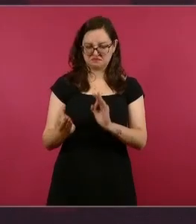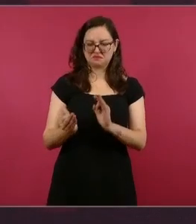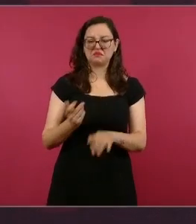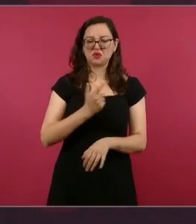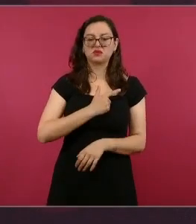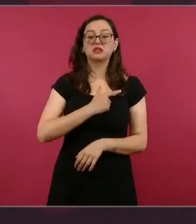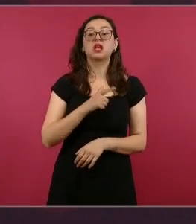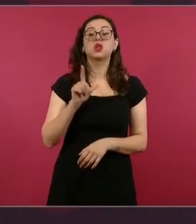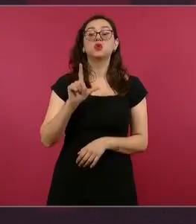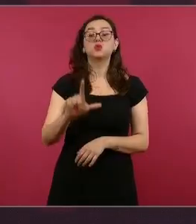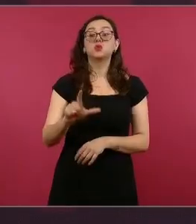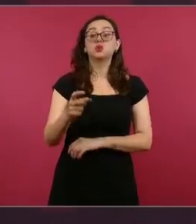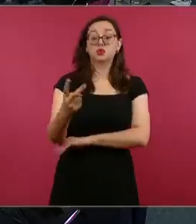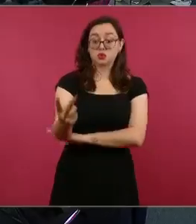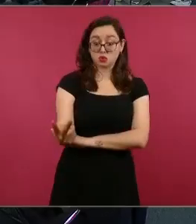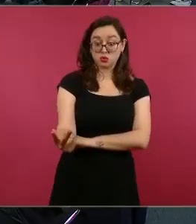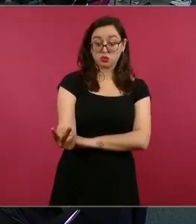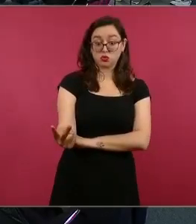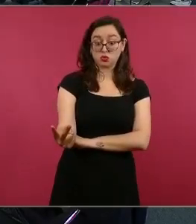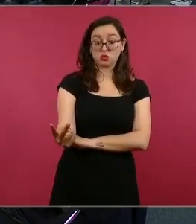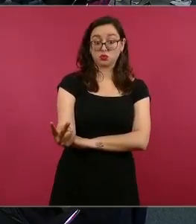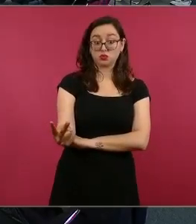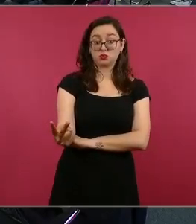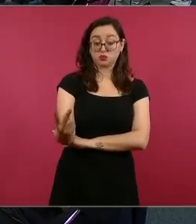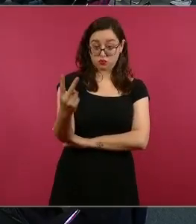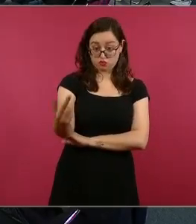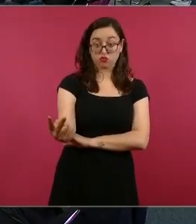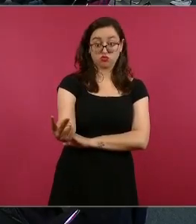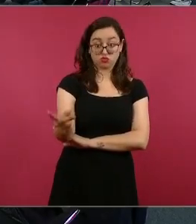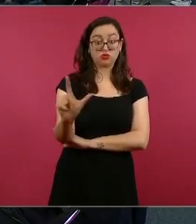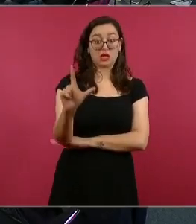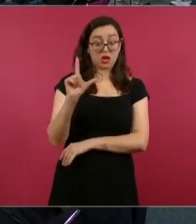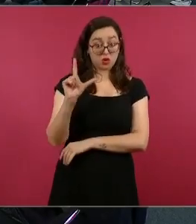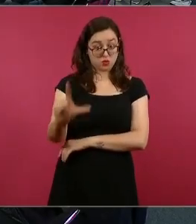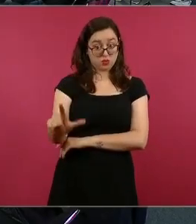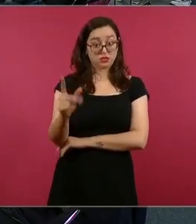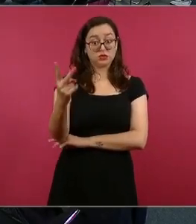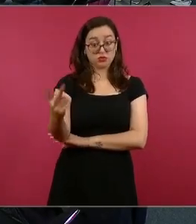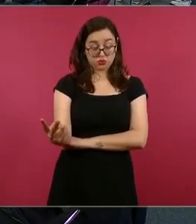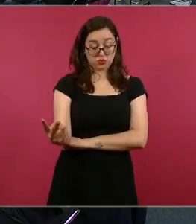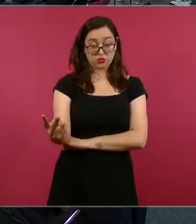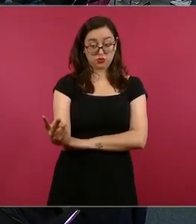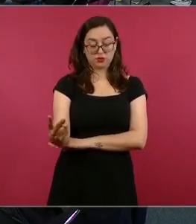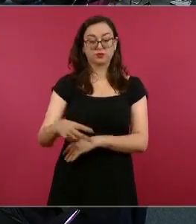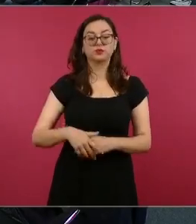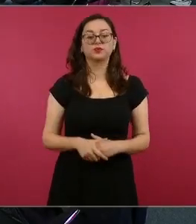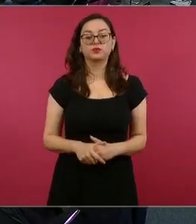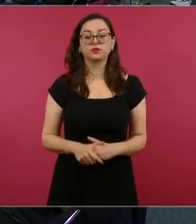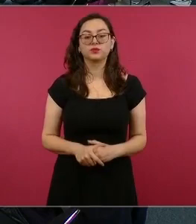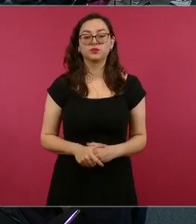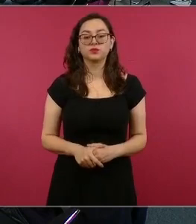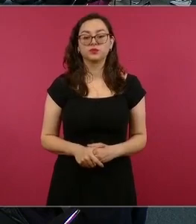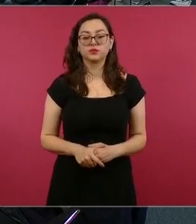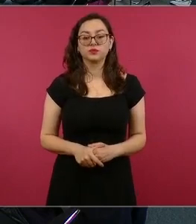dos. ¿Pueden el lunes ustedes dos? ¿Sí? ¿Ya? ¿Ah?